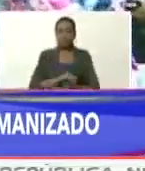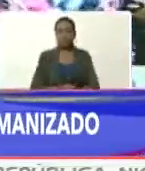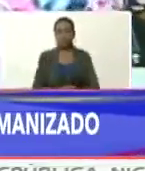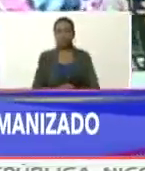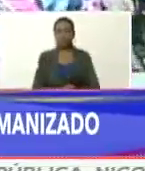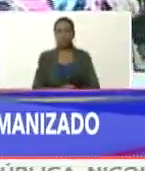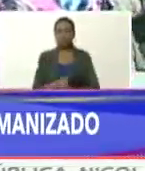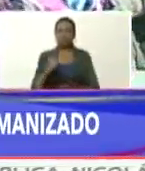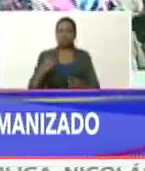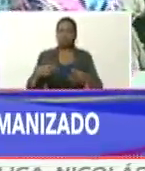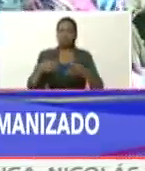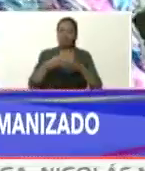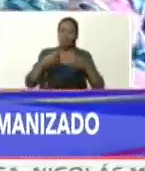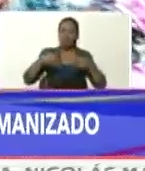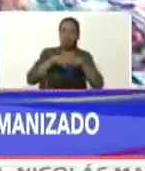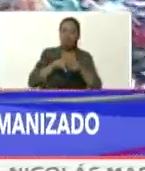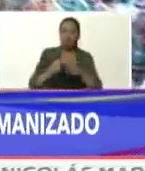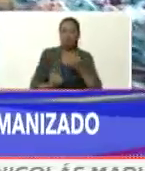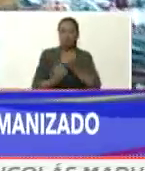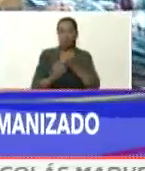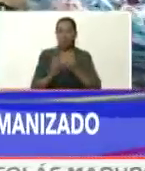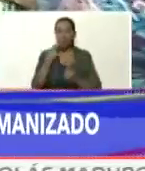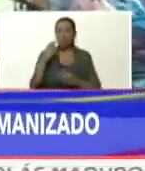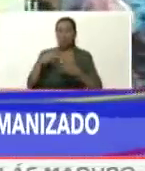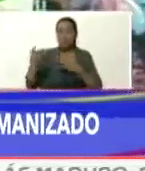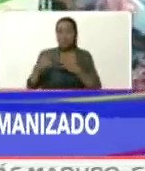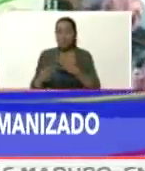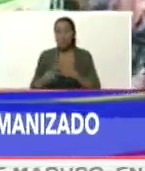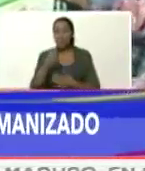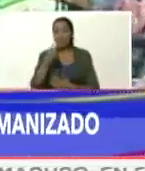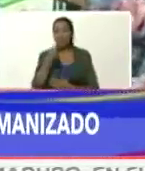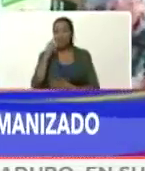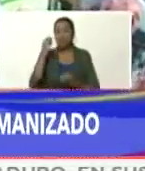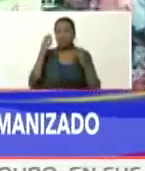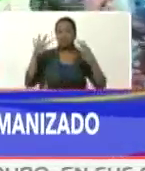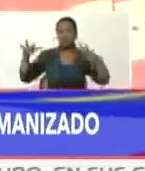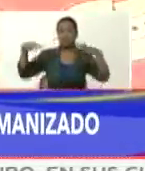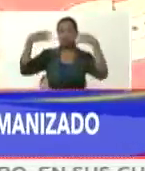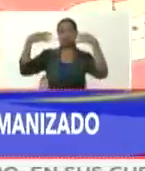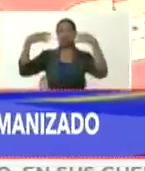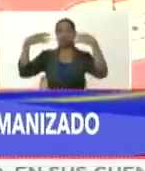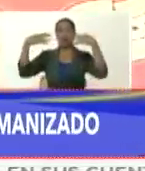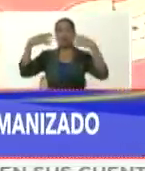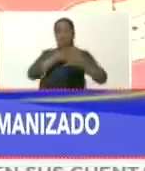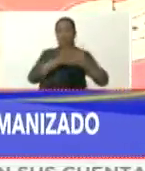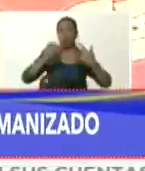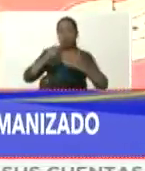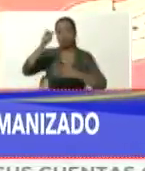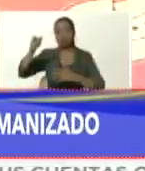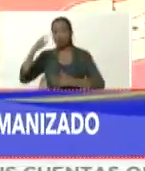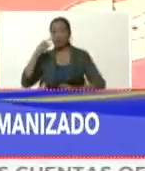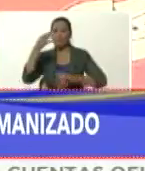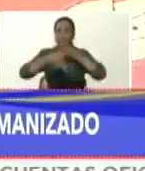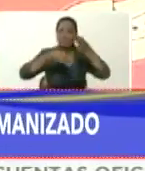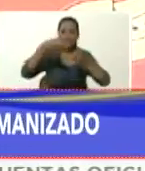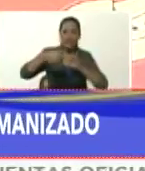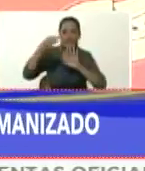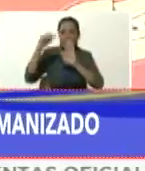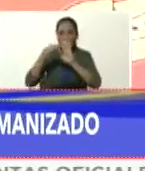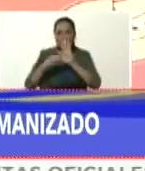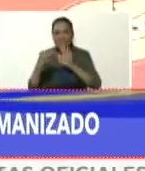es el círculo de apoyo. No se les olvide, pequeño detalle, nos están viendo millones de personas. Así es, presidente. Vamos a explicarle bien a nuestro